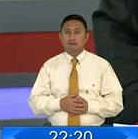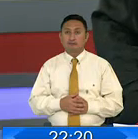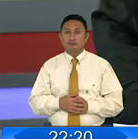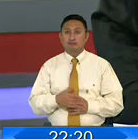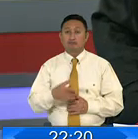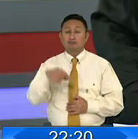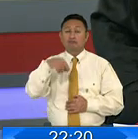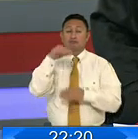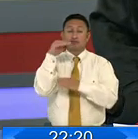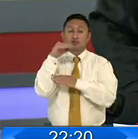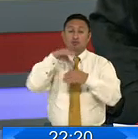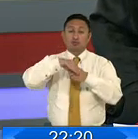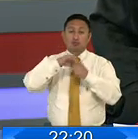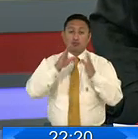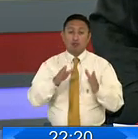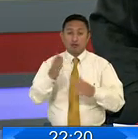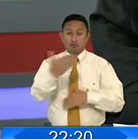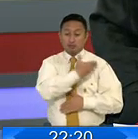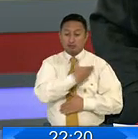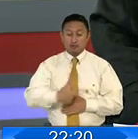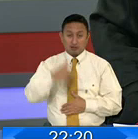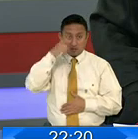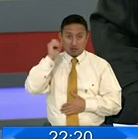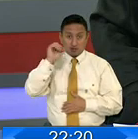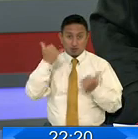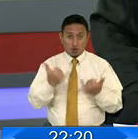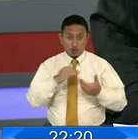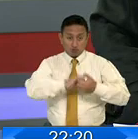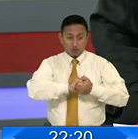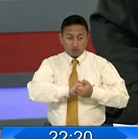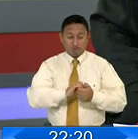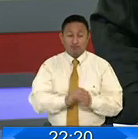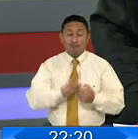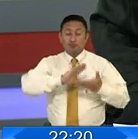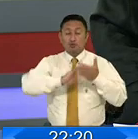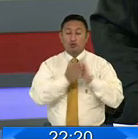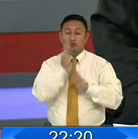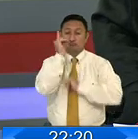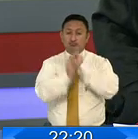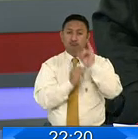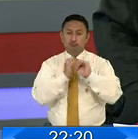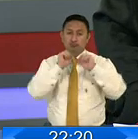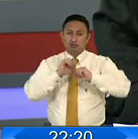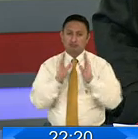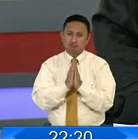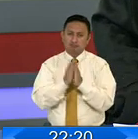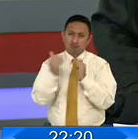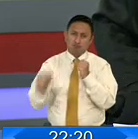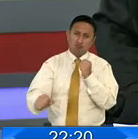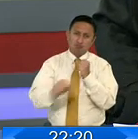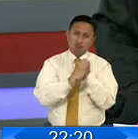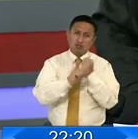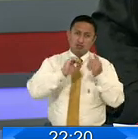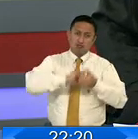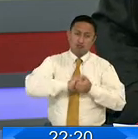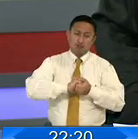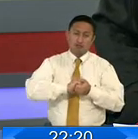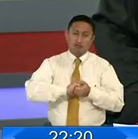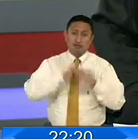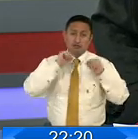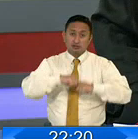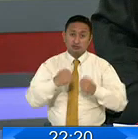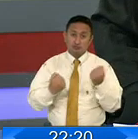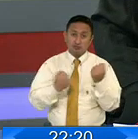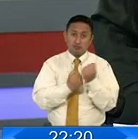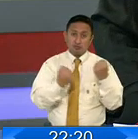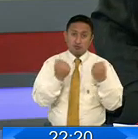acreditado en el Ecuador, el presidente Guillermo Lasso solicitó a la comunidad internacional sumarse a la solidaridad y